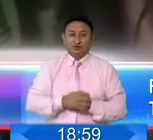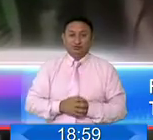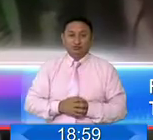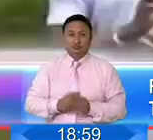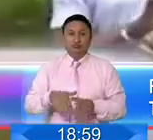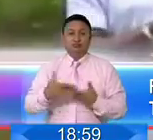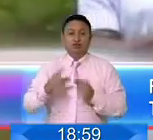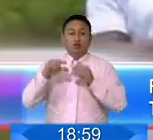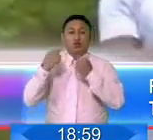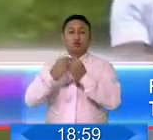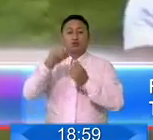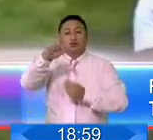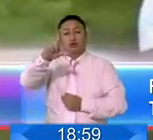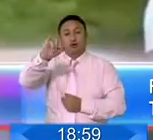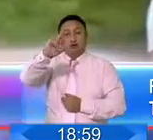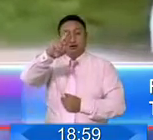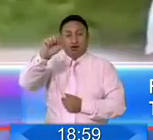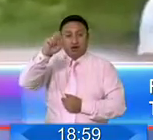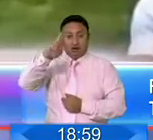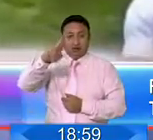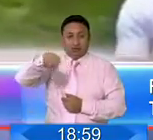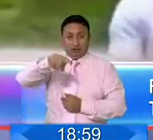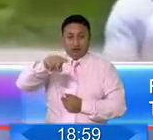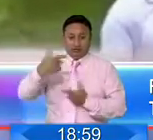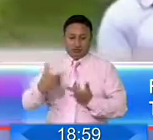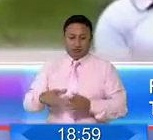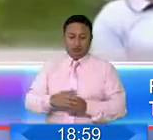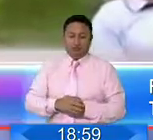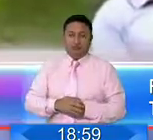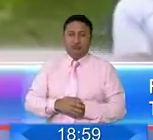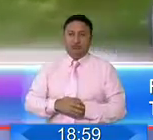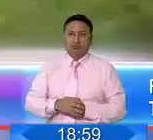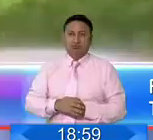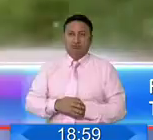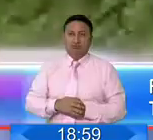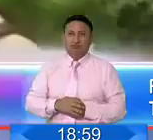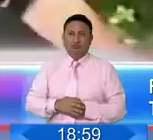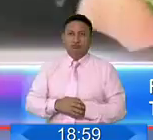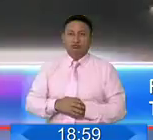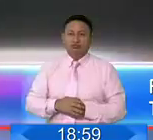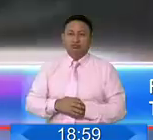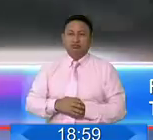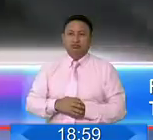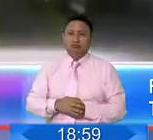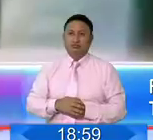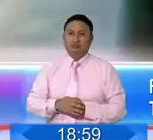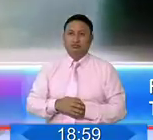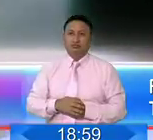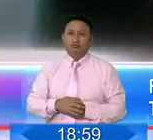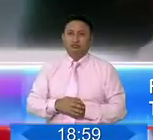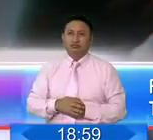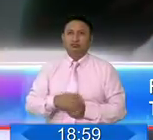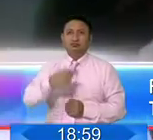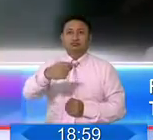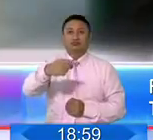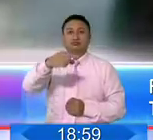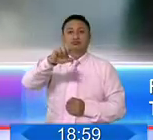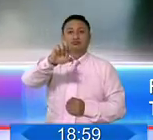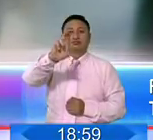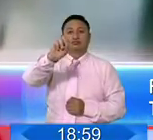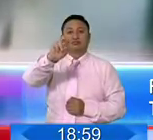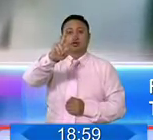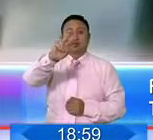en manos del grupo disidente de las Fuerzas Armadas Revolucionarias de Colombia, FARC, Oliver Sinisterra. Giovanna Velasco, tía de